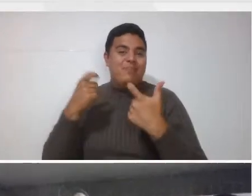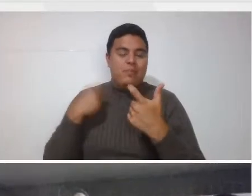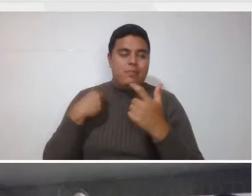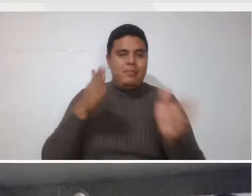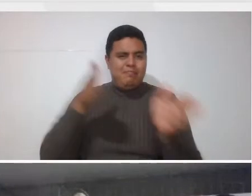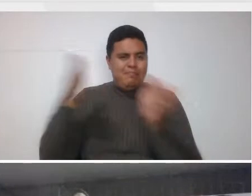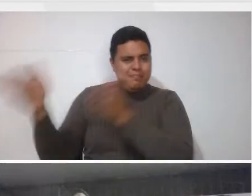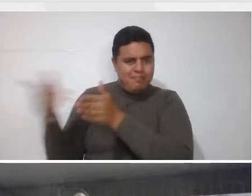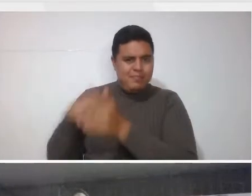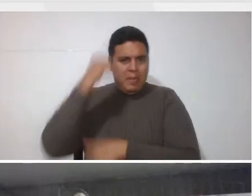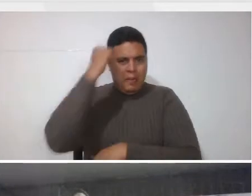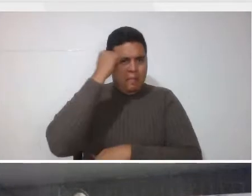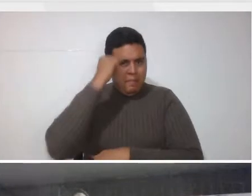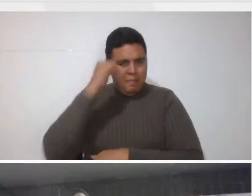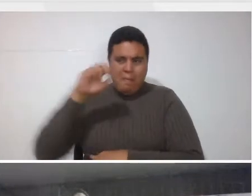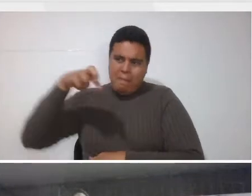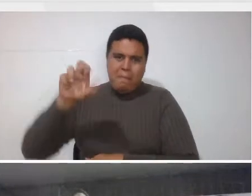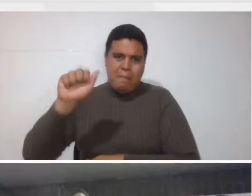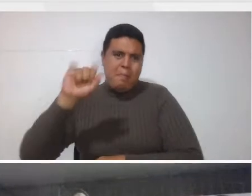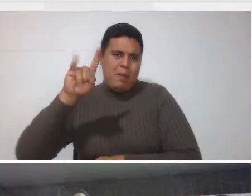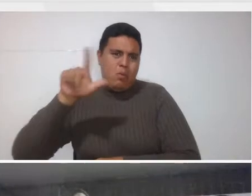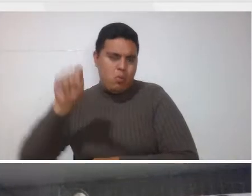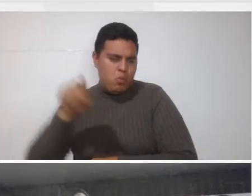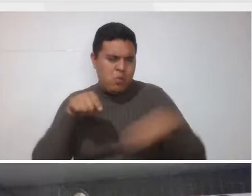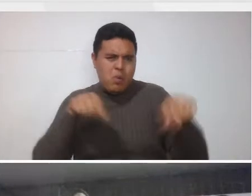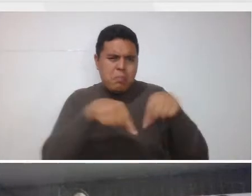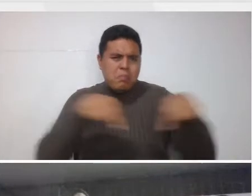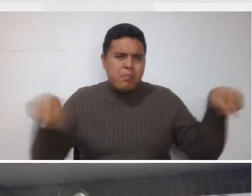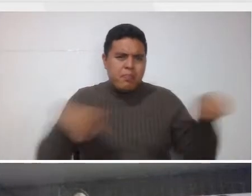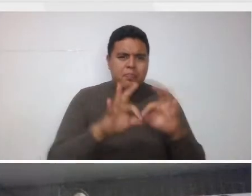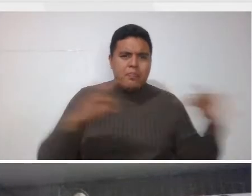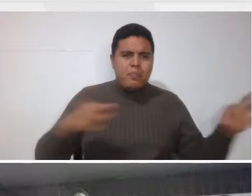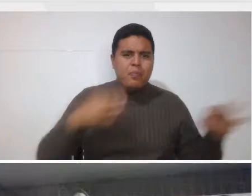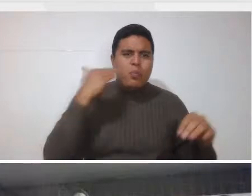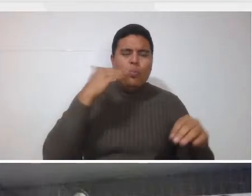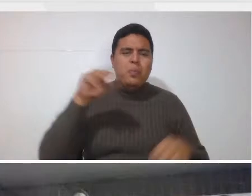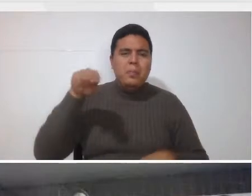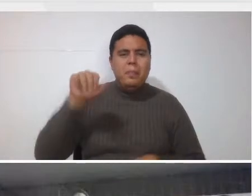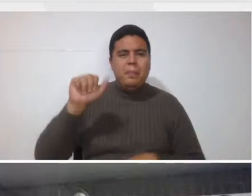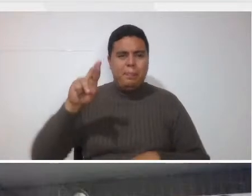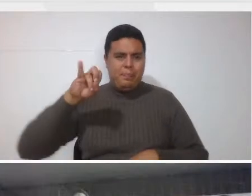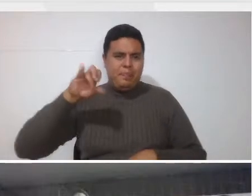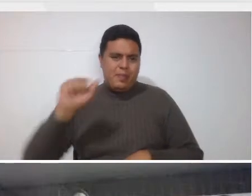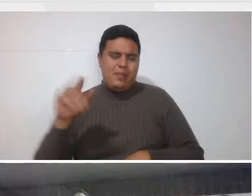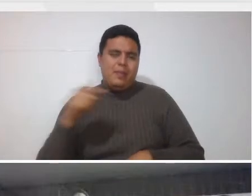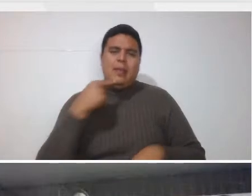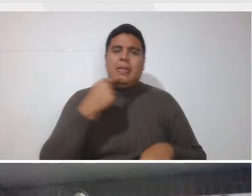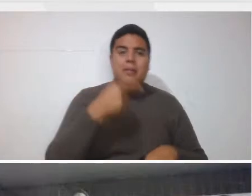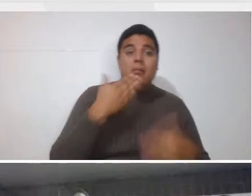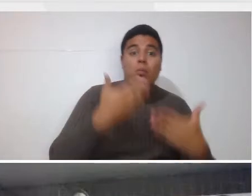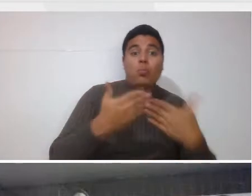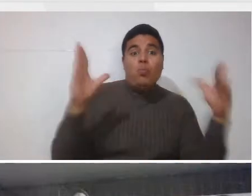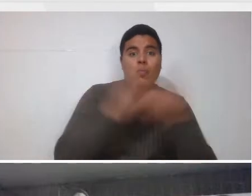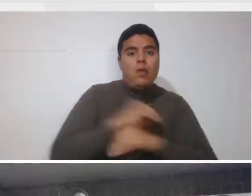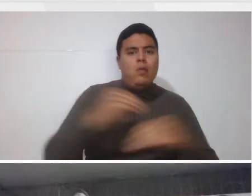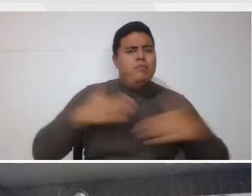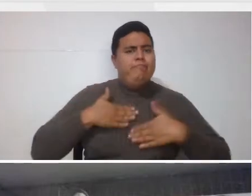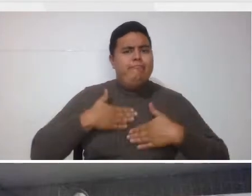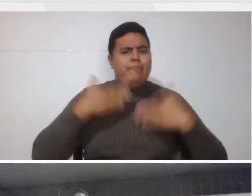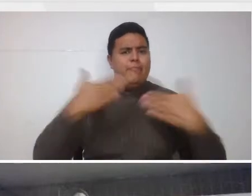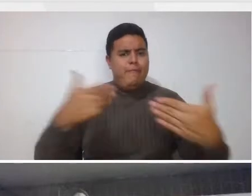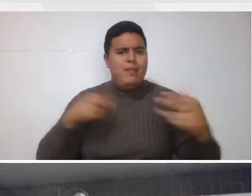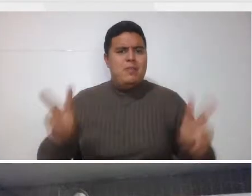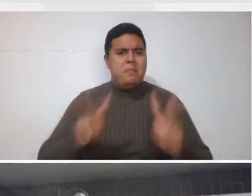Pablo García, por acá rápidamente, María Paulina Rodríguez dice: buenas noches, felicitaciones por transmitir los programas de inclusión social. Muchas gracias también